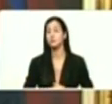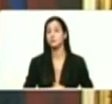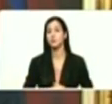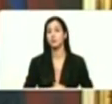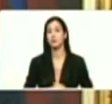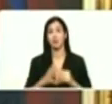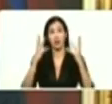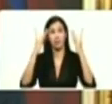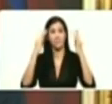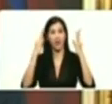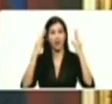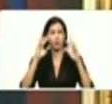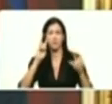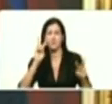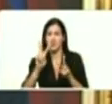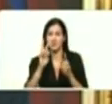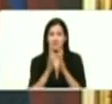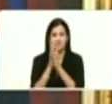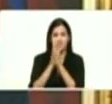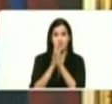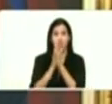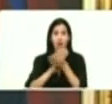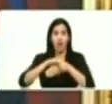las manos en la masa dicen Bicucuy